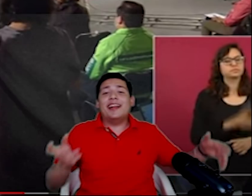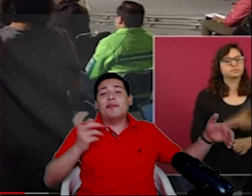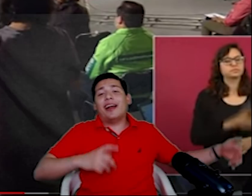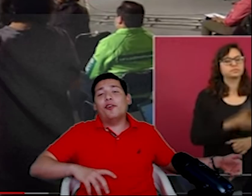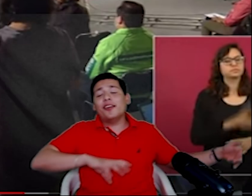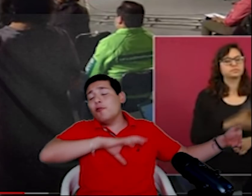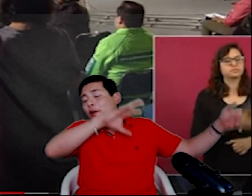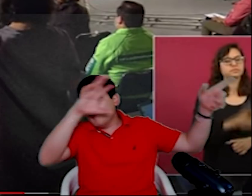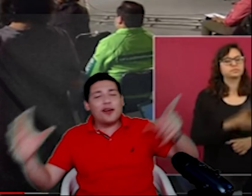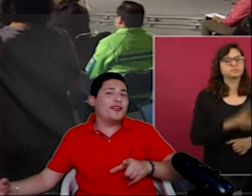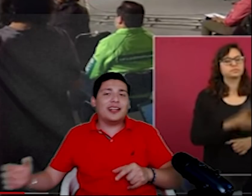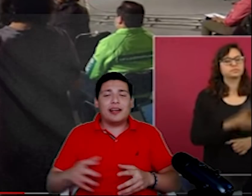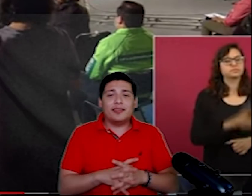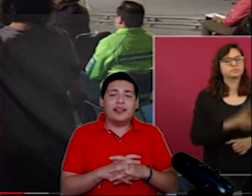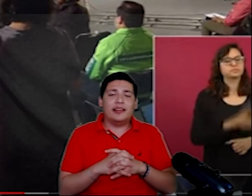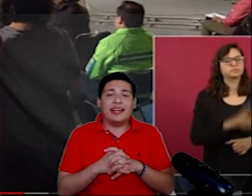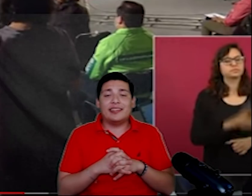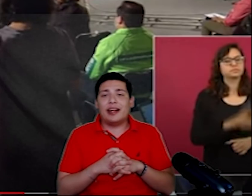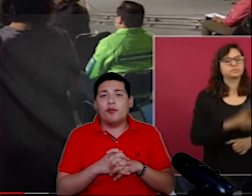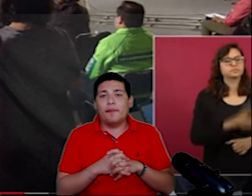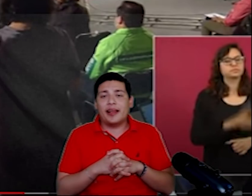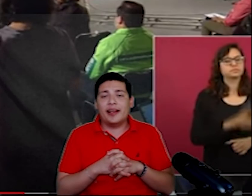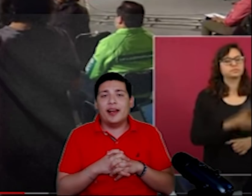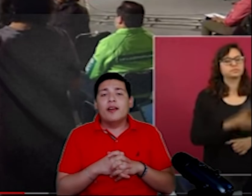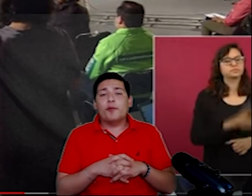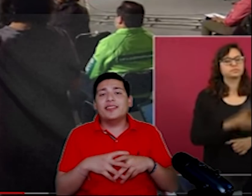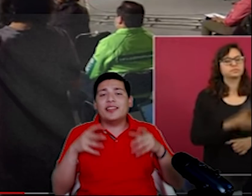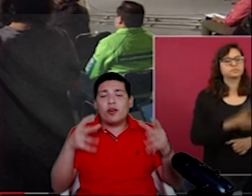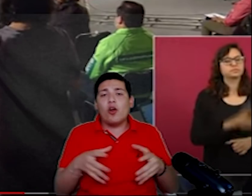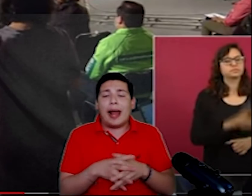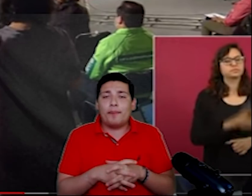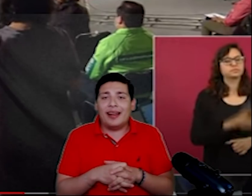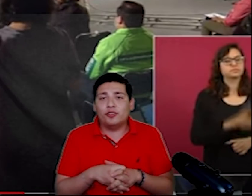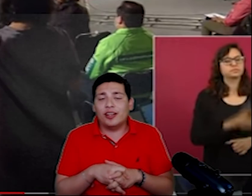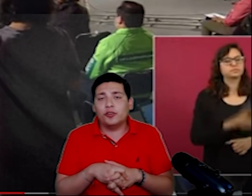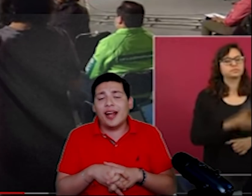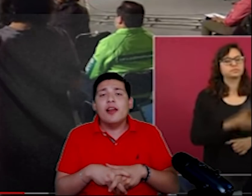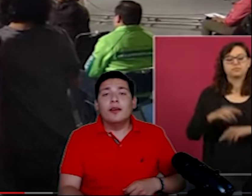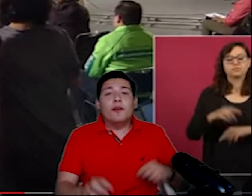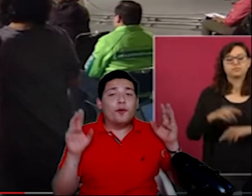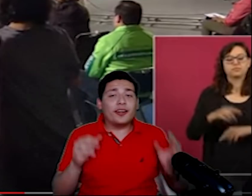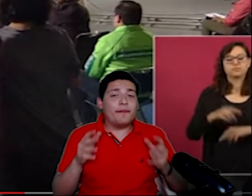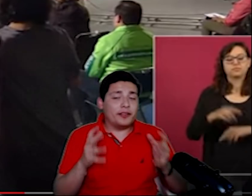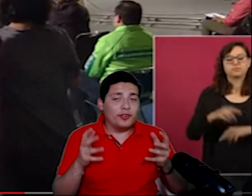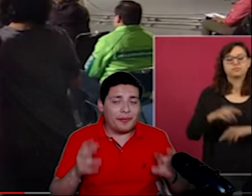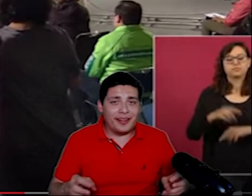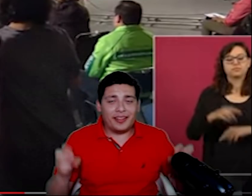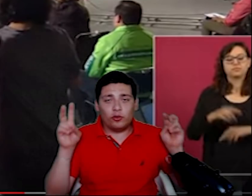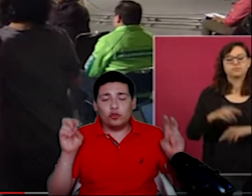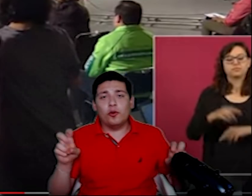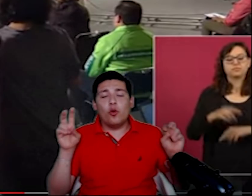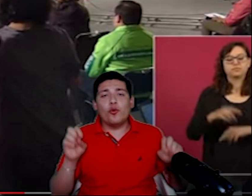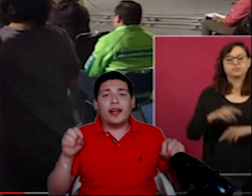que el embajador luego de que se acabó la mañanera pues llegó a Palacio Nacional, porque